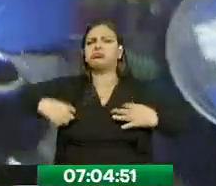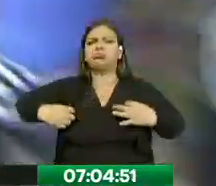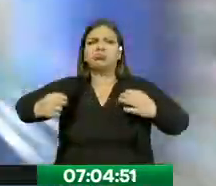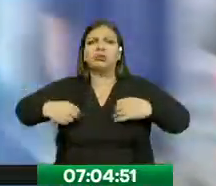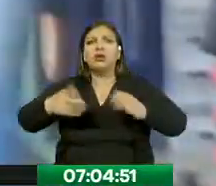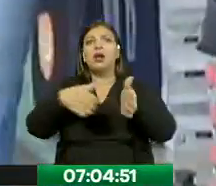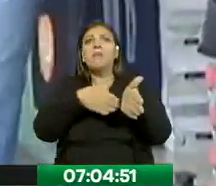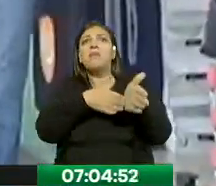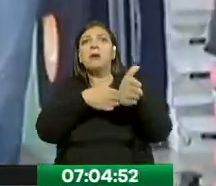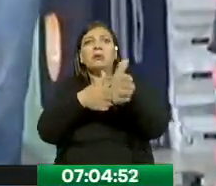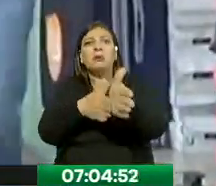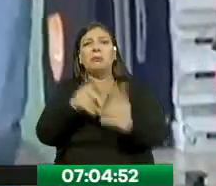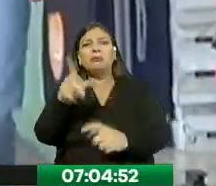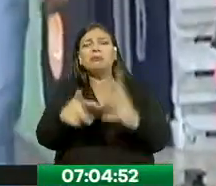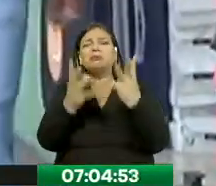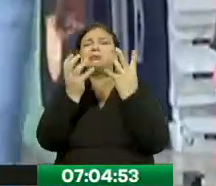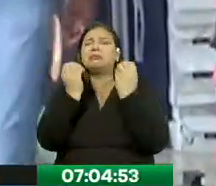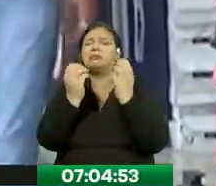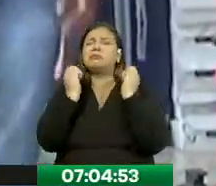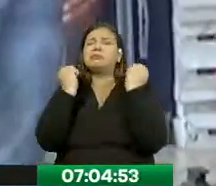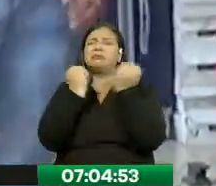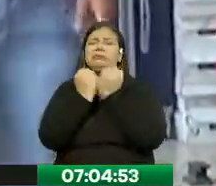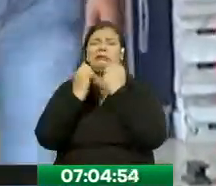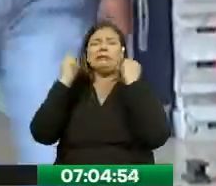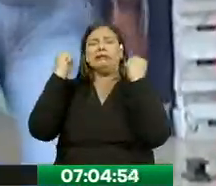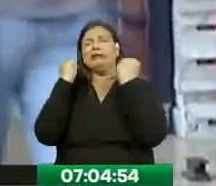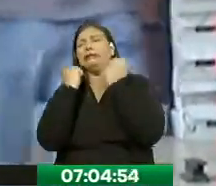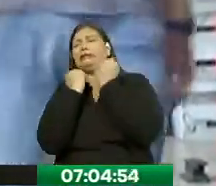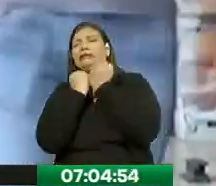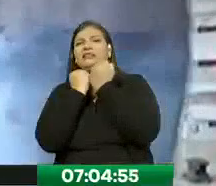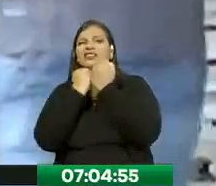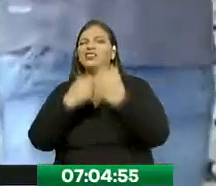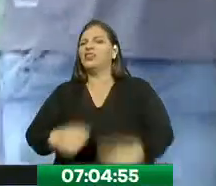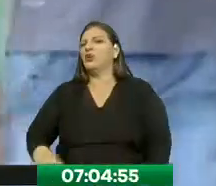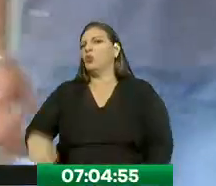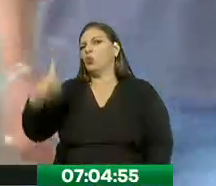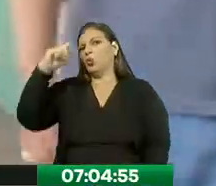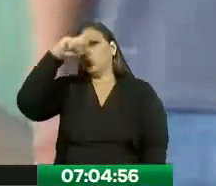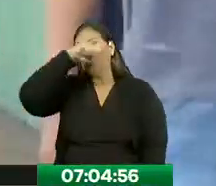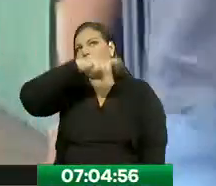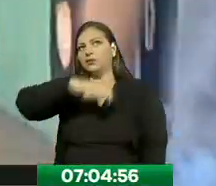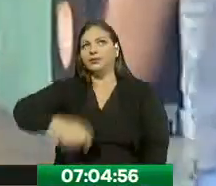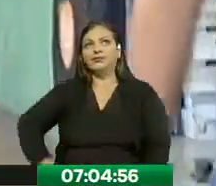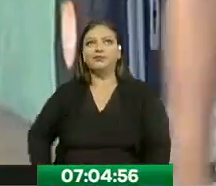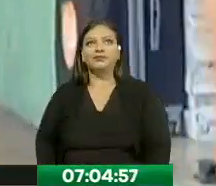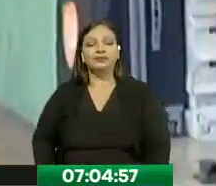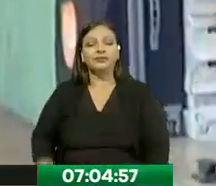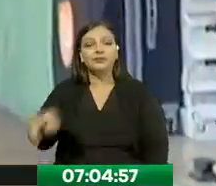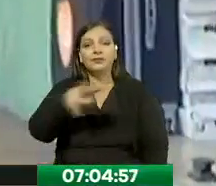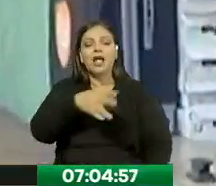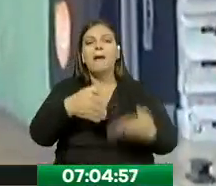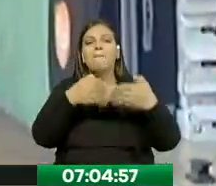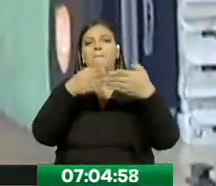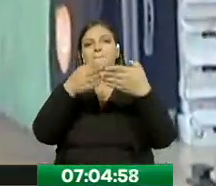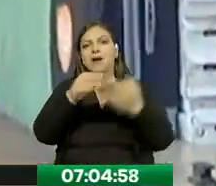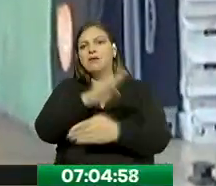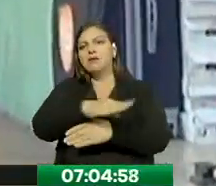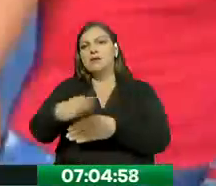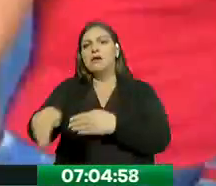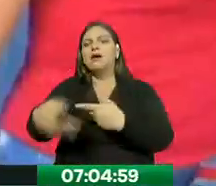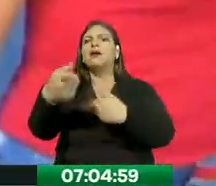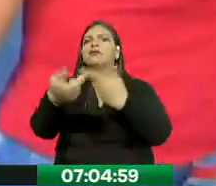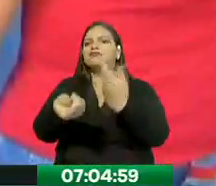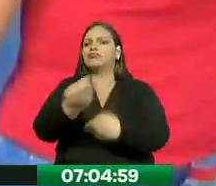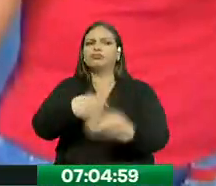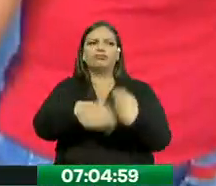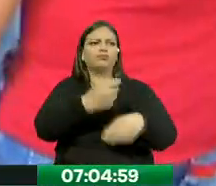porque... El corazón comercial de Guayaquil, la bahía, poco a poco se enciende. Aquí va a encontrar variedad,